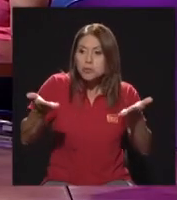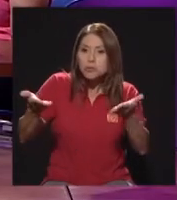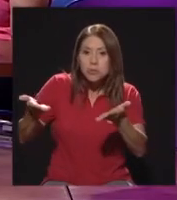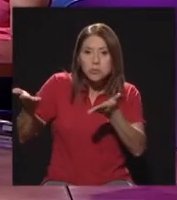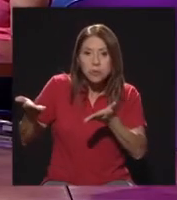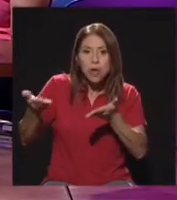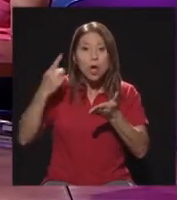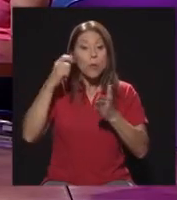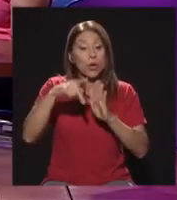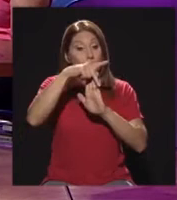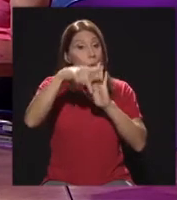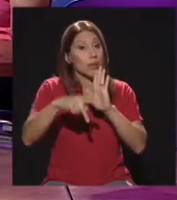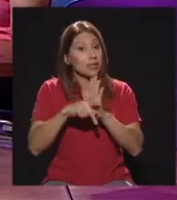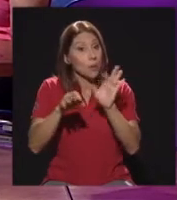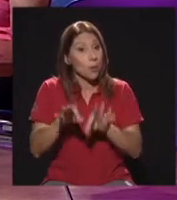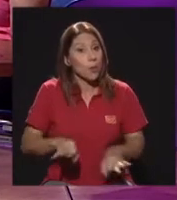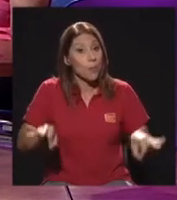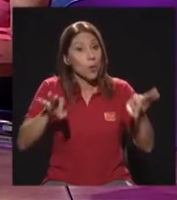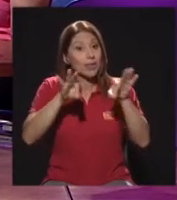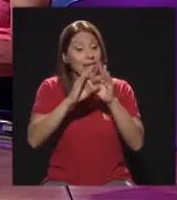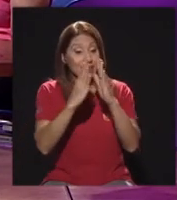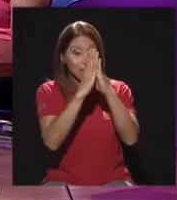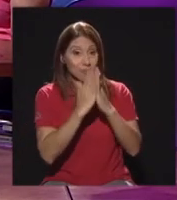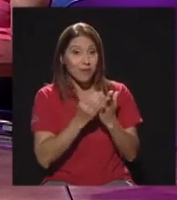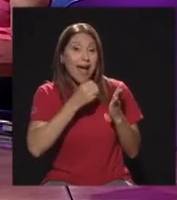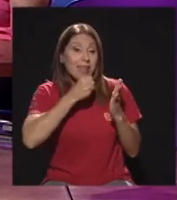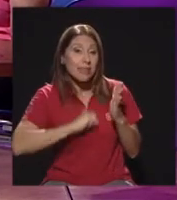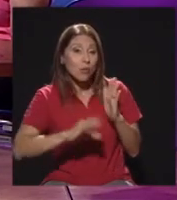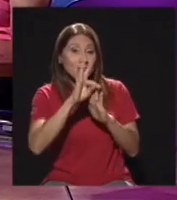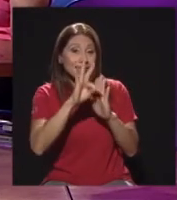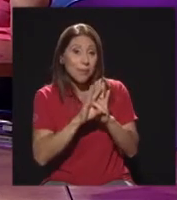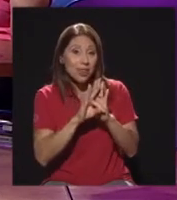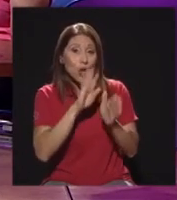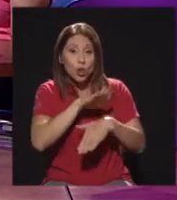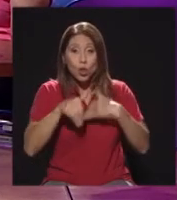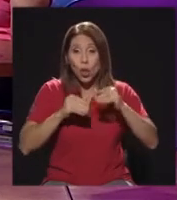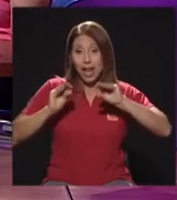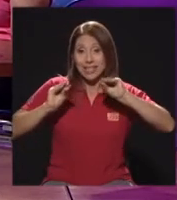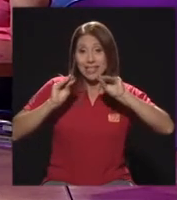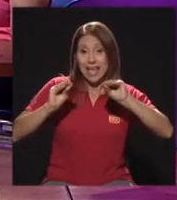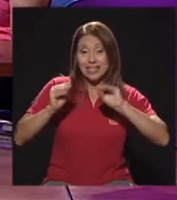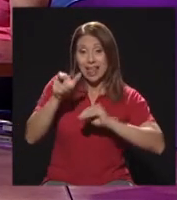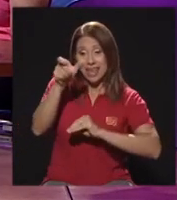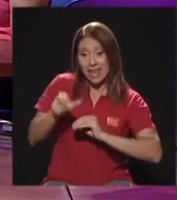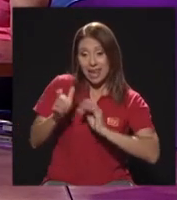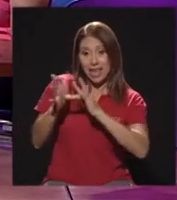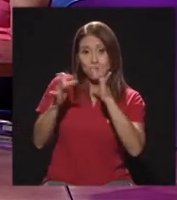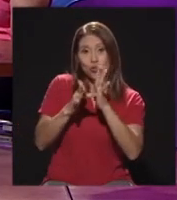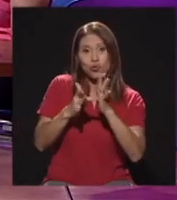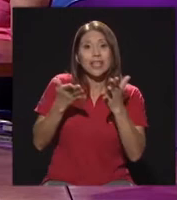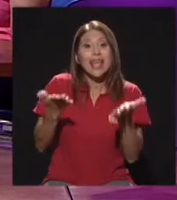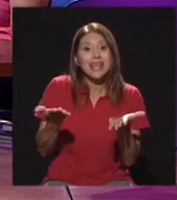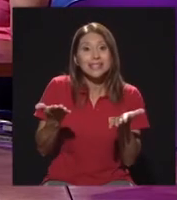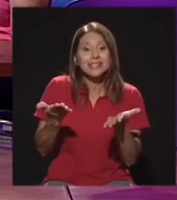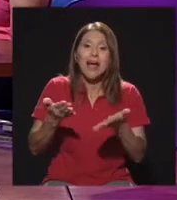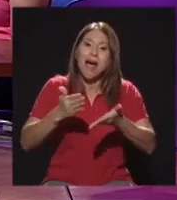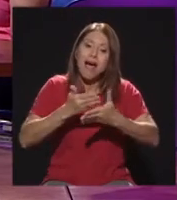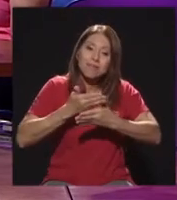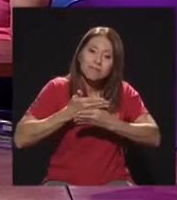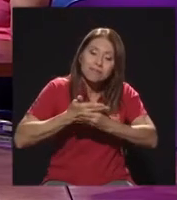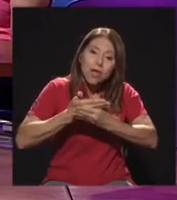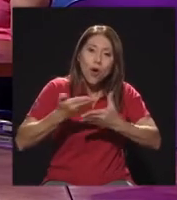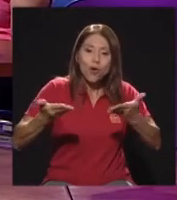importante del antiguo testamento y de toda la doctrina de jesús es precisamente la hospitalidad la ayuda al necesitado pero